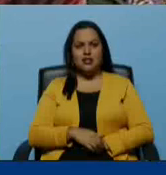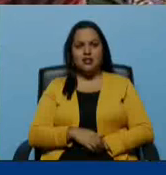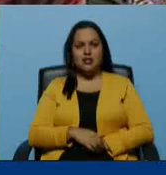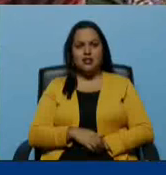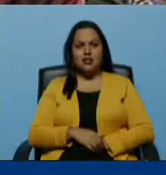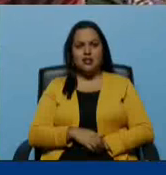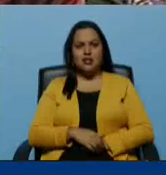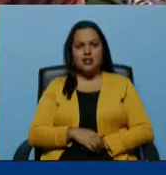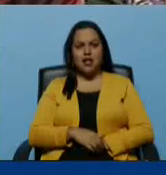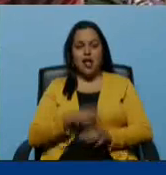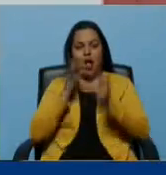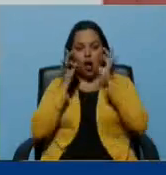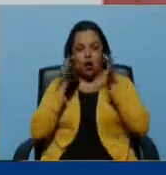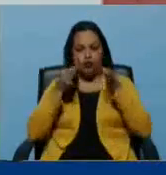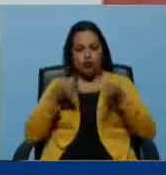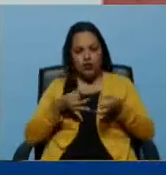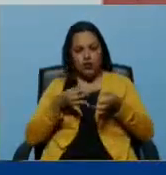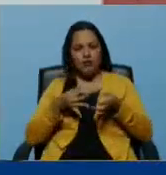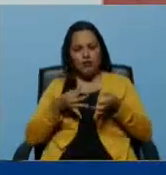Autoestima colectiva.